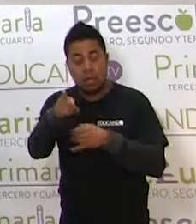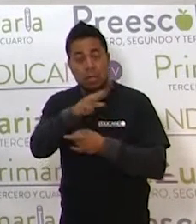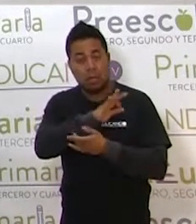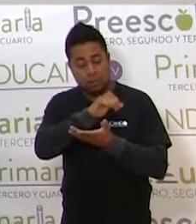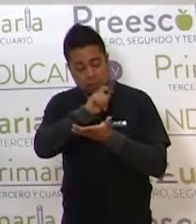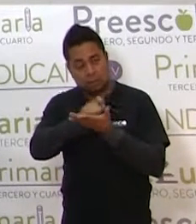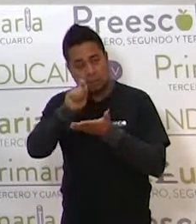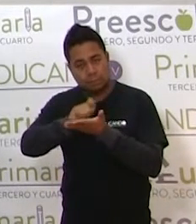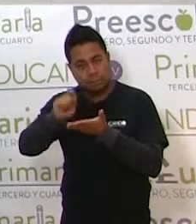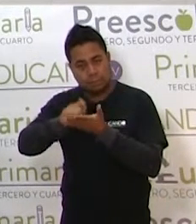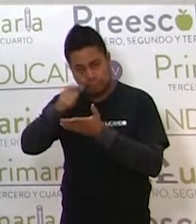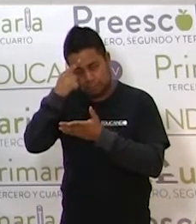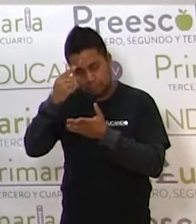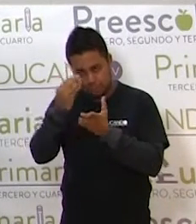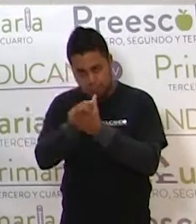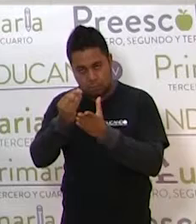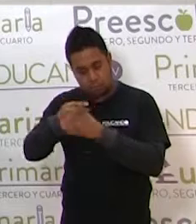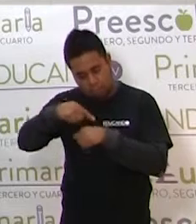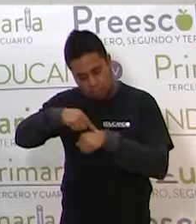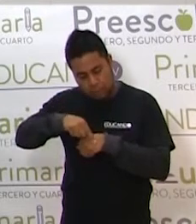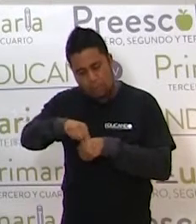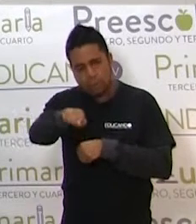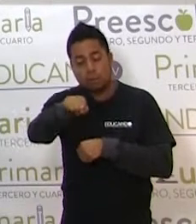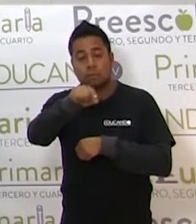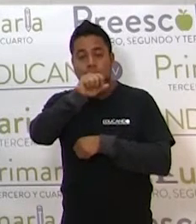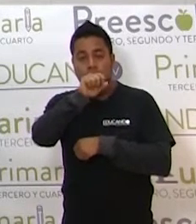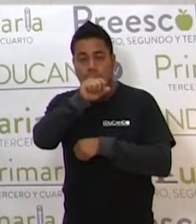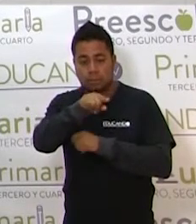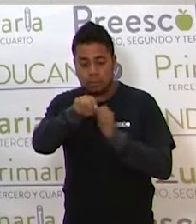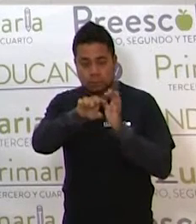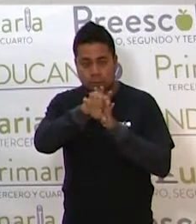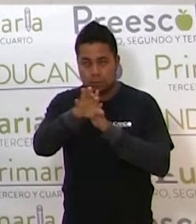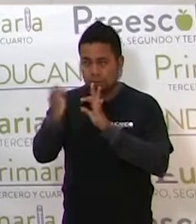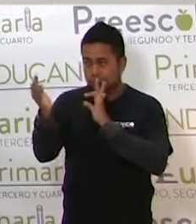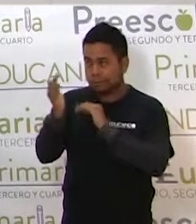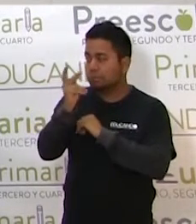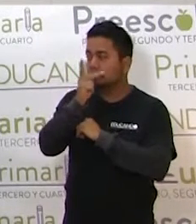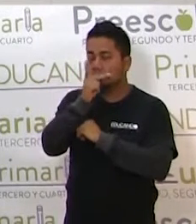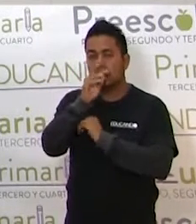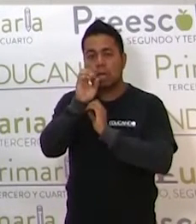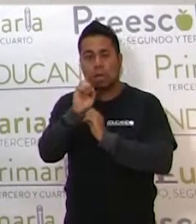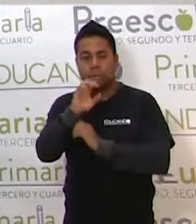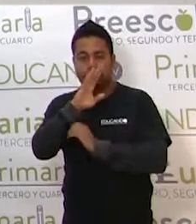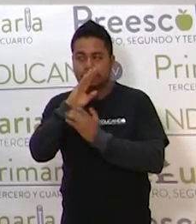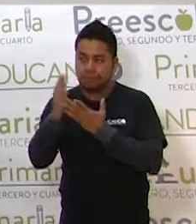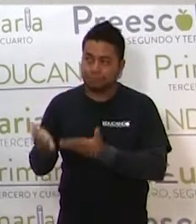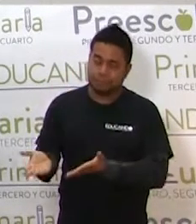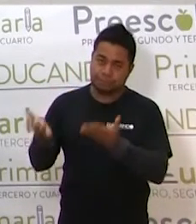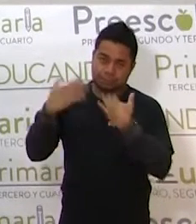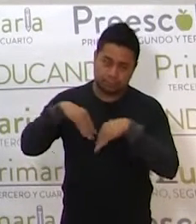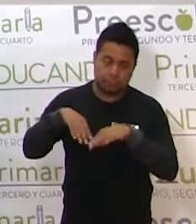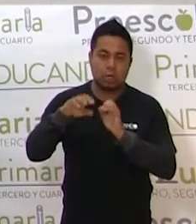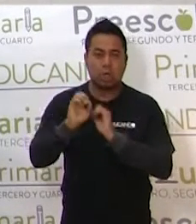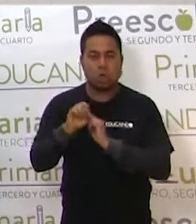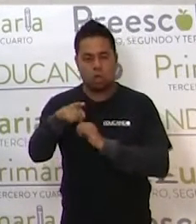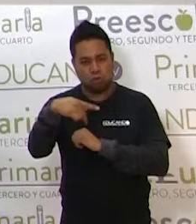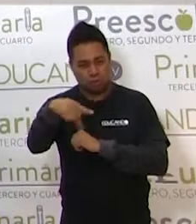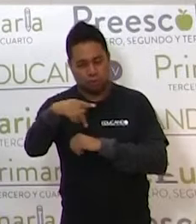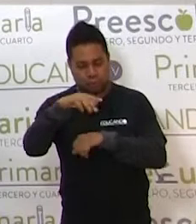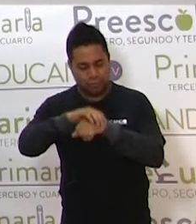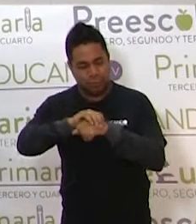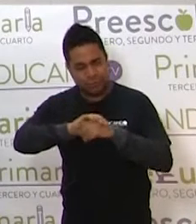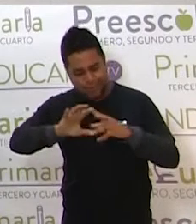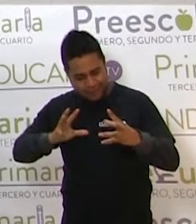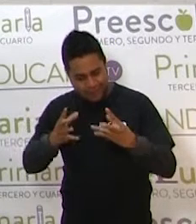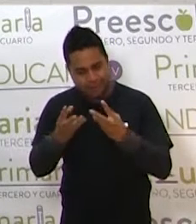trabajando a lo largo de toda esta transmisión también si está cerca papá o mamá puedes invitarlos o reunirte con